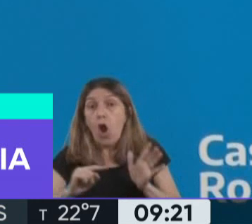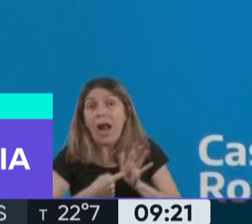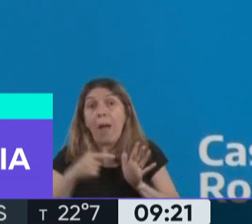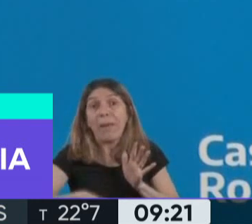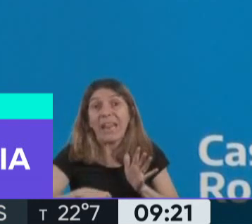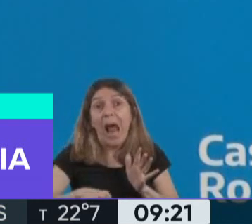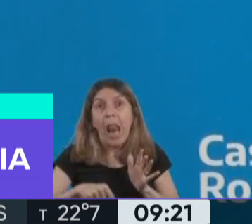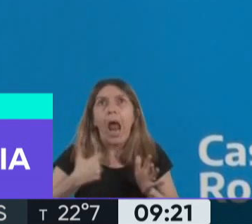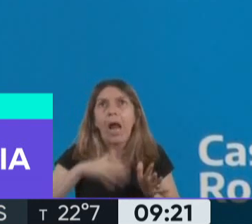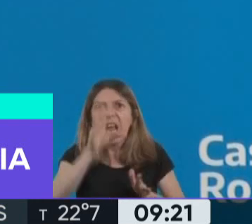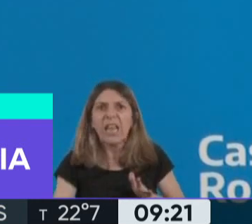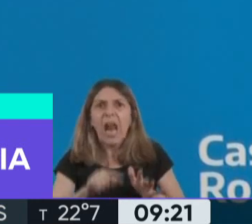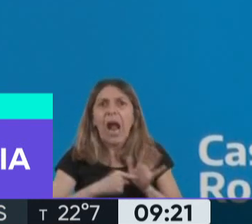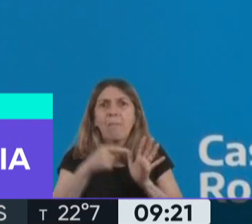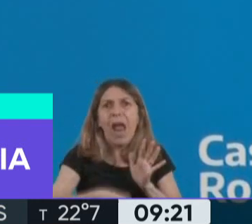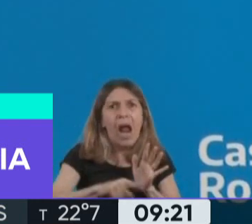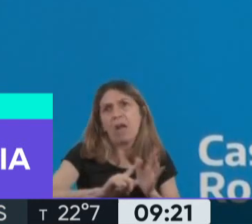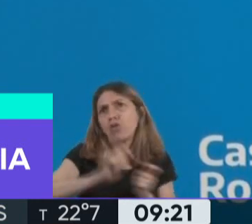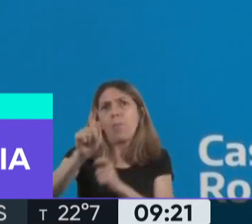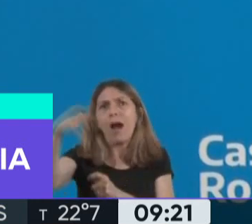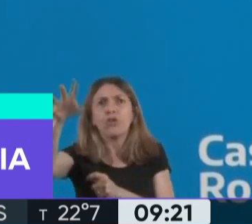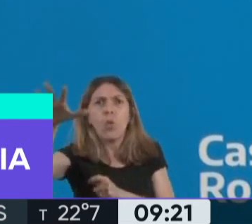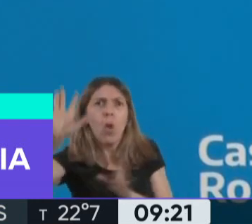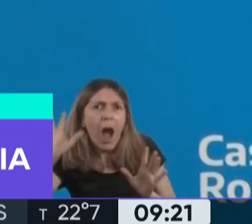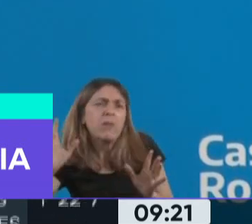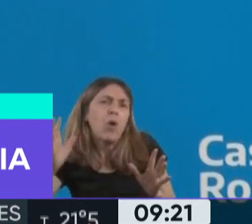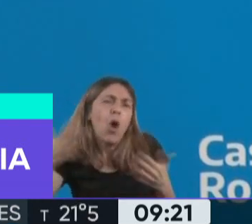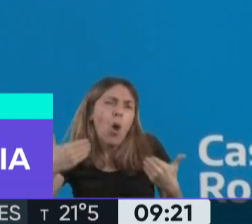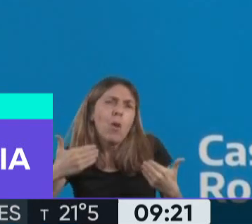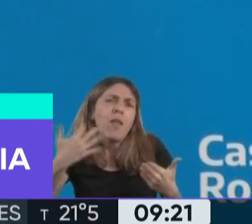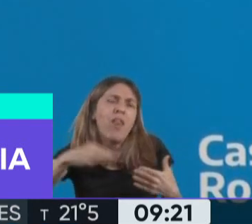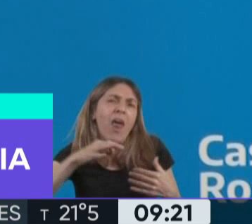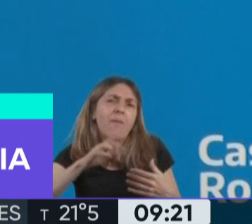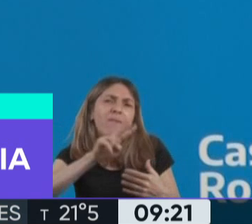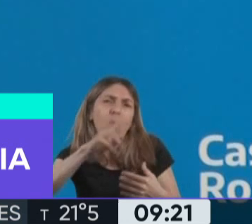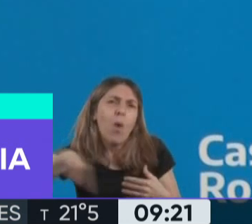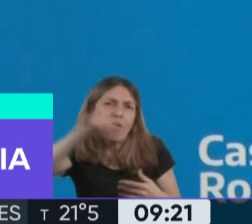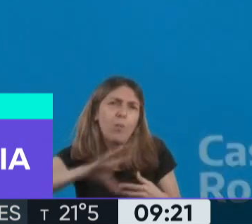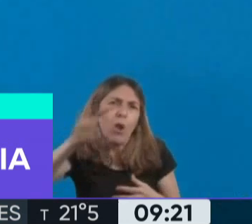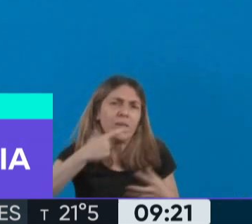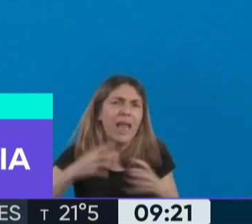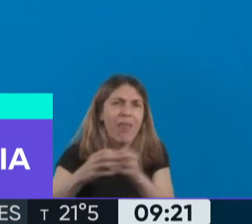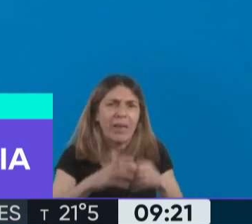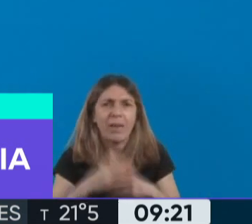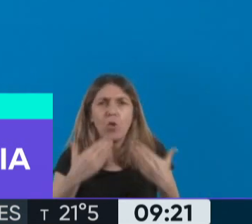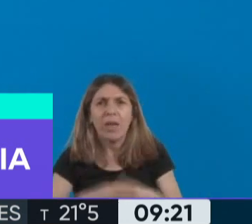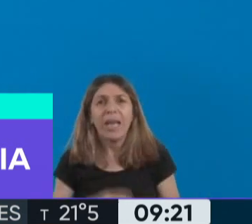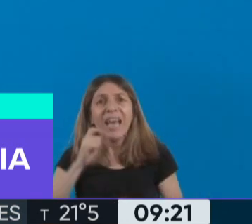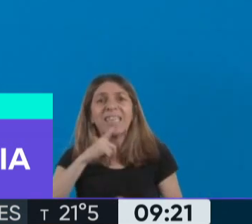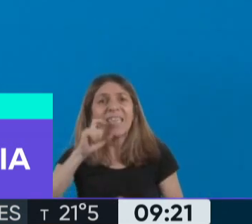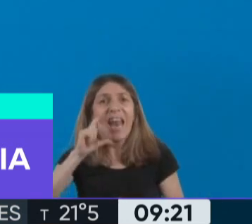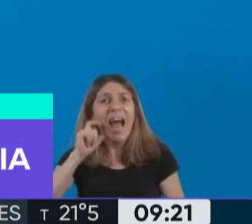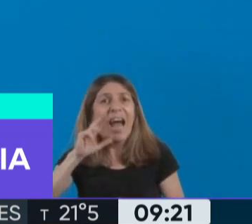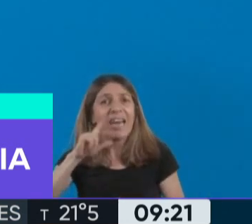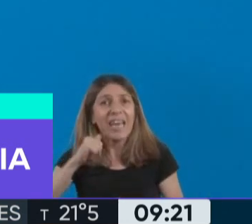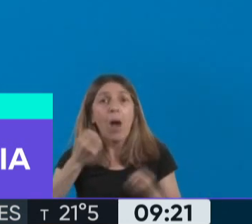capital federal a alguna otra provincia, en las cuales obviamente tienen que intervenir todas las provincias en ese debate. Muchas gracias, Brian. Estela Garnica. Hola, Estela,